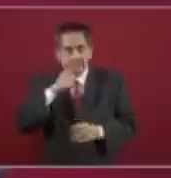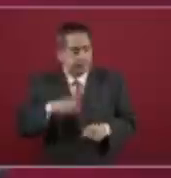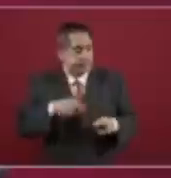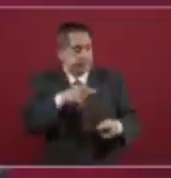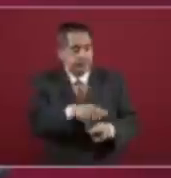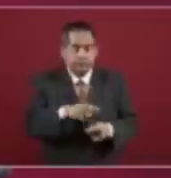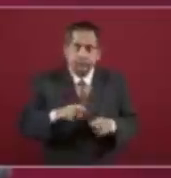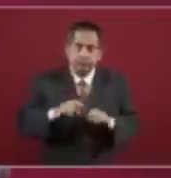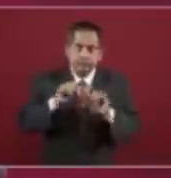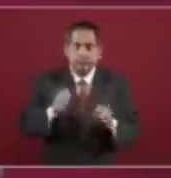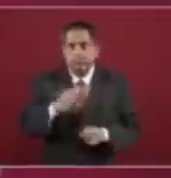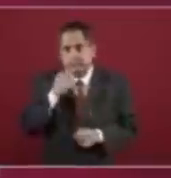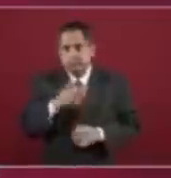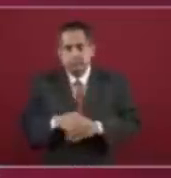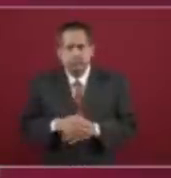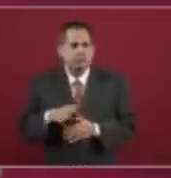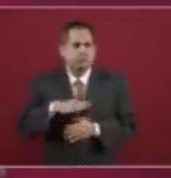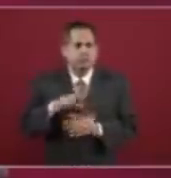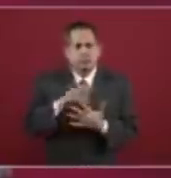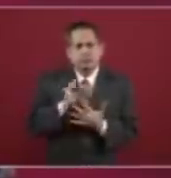este sistema. Hay opciones.